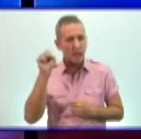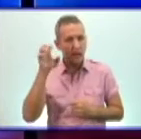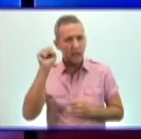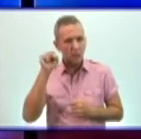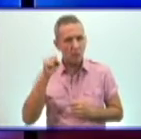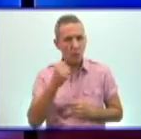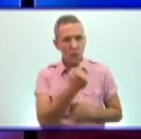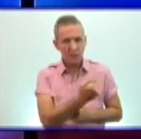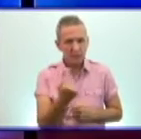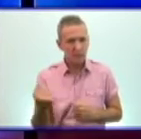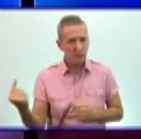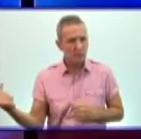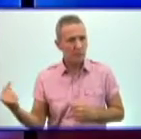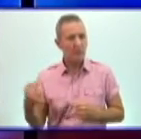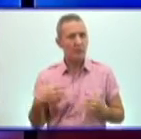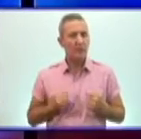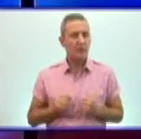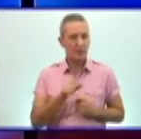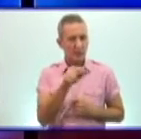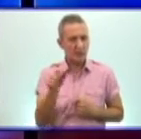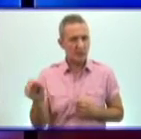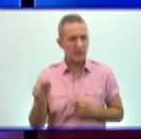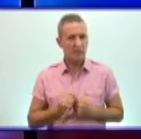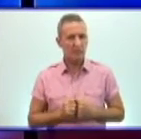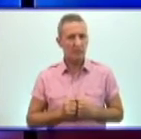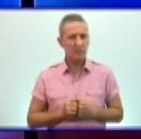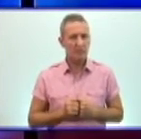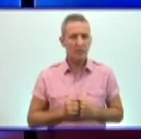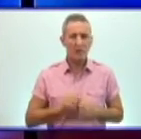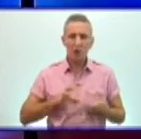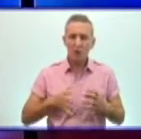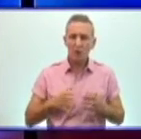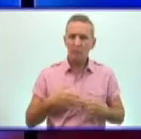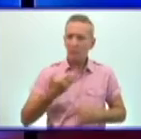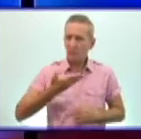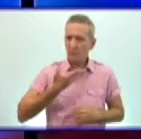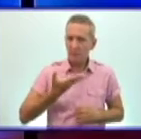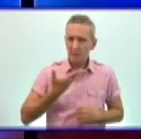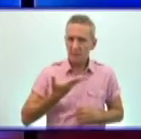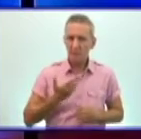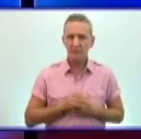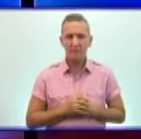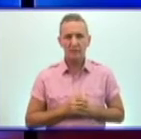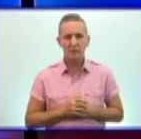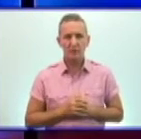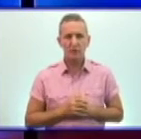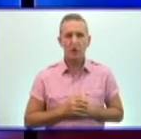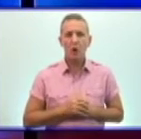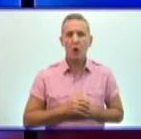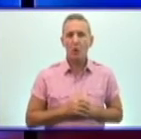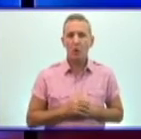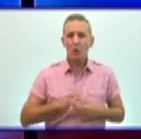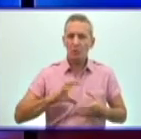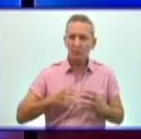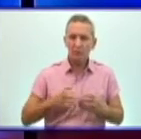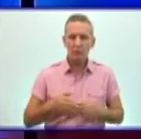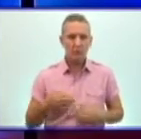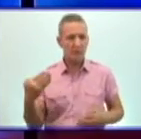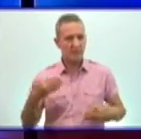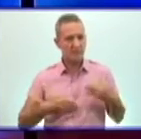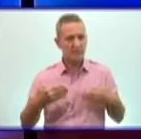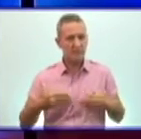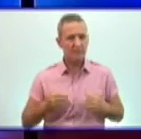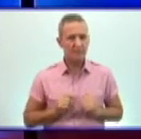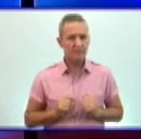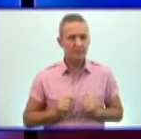alguna limitación en relación a mecanismos de expresión o inclusive mecanismos de participación, pero negar el hecho de